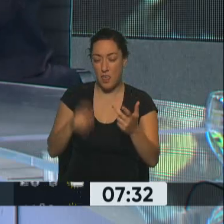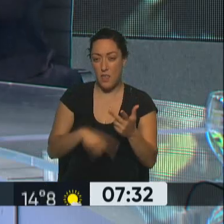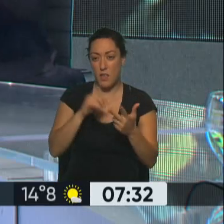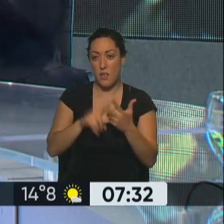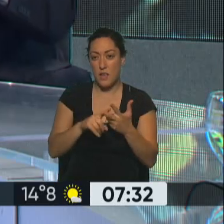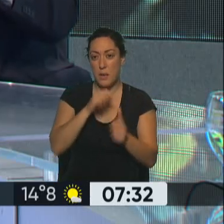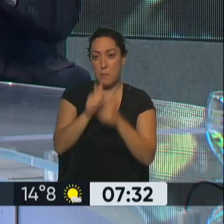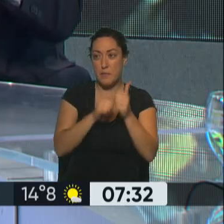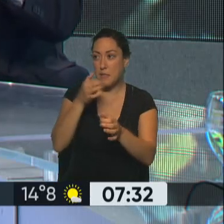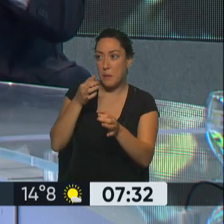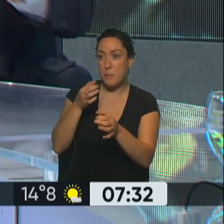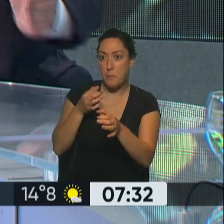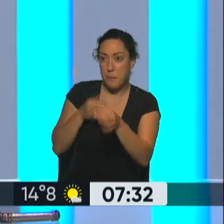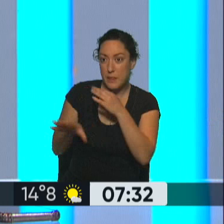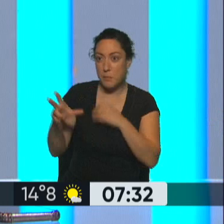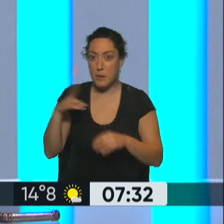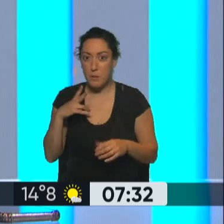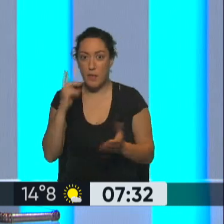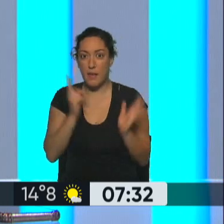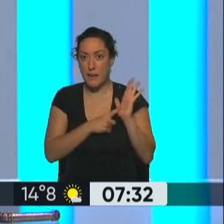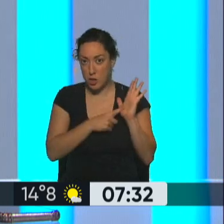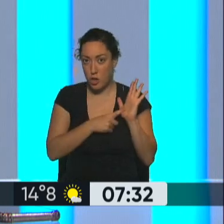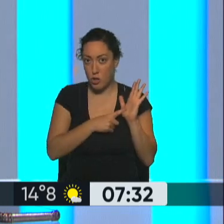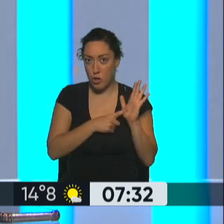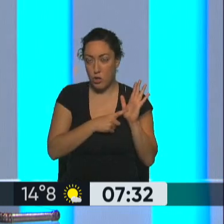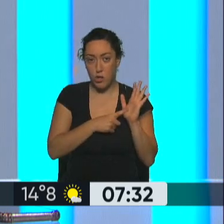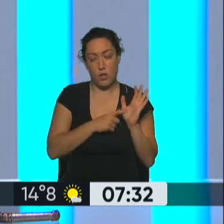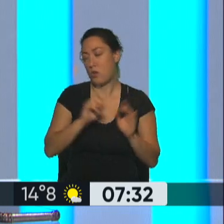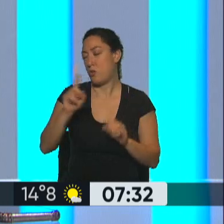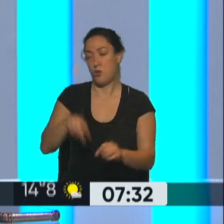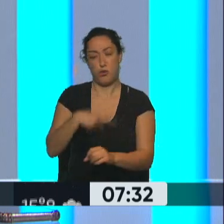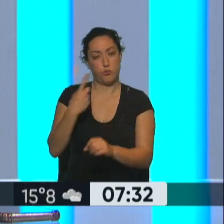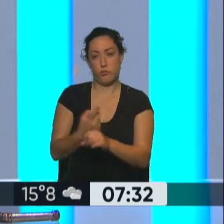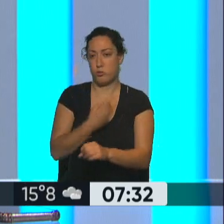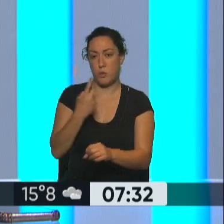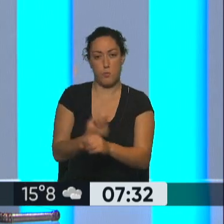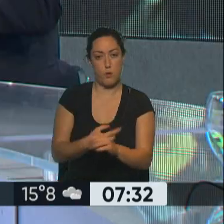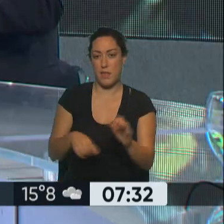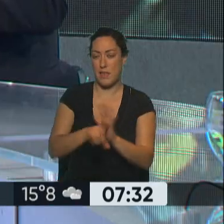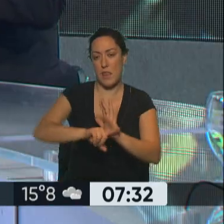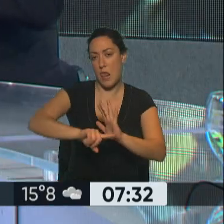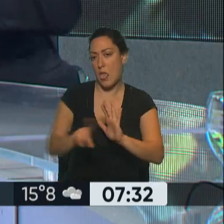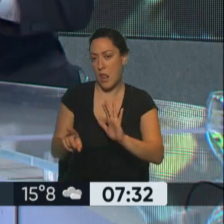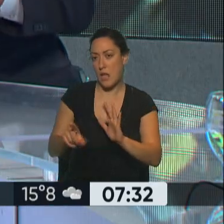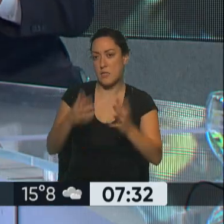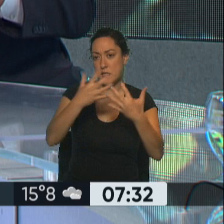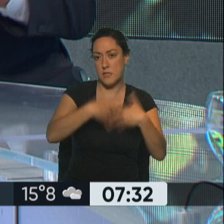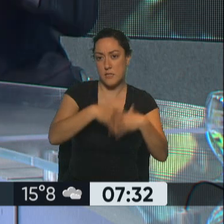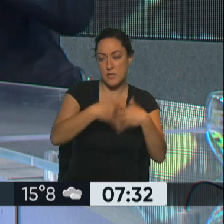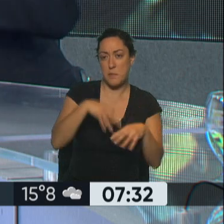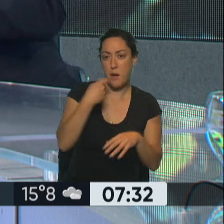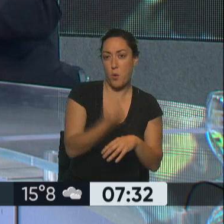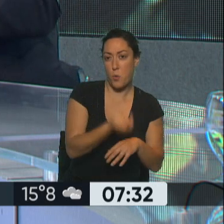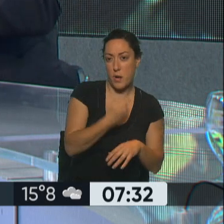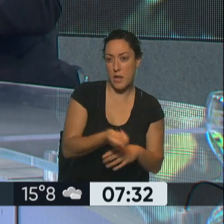una empresa lo que no por se- decreto? No se puede. No se puede desde el punto de vista legal. ¿Se puede cambiar de sistema